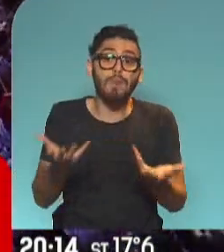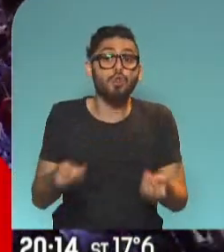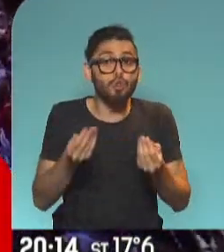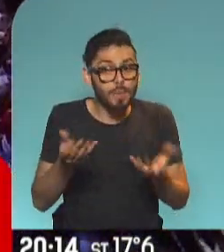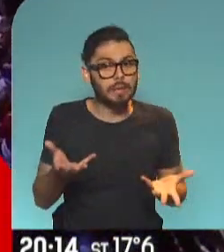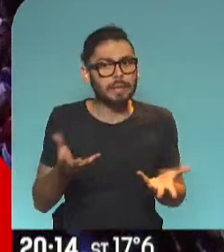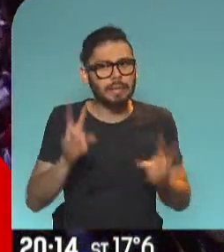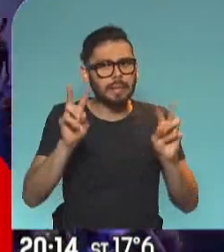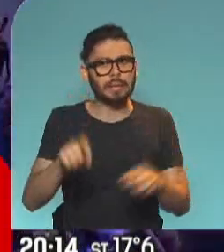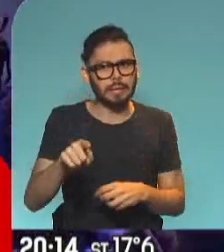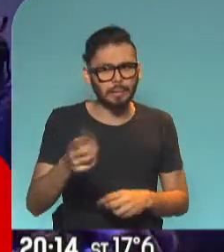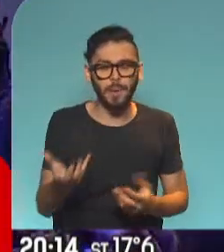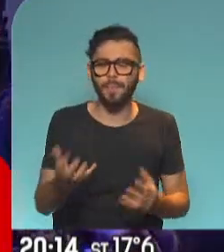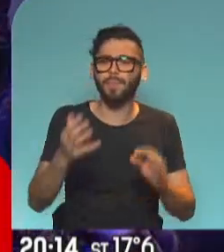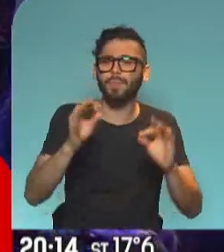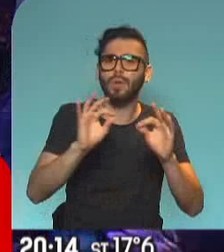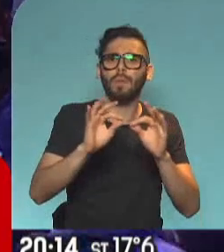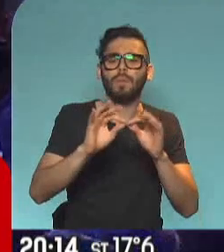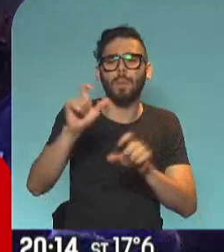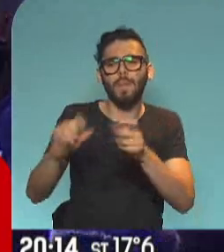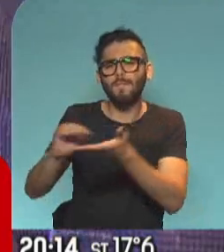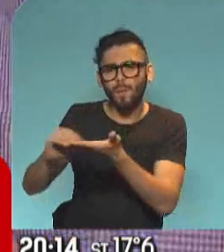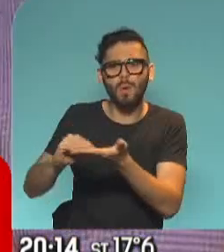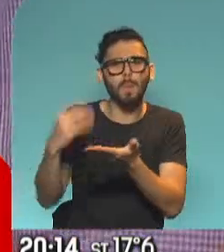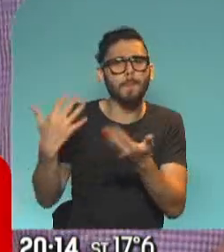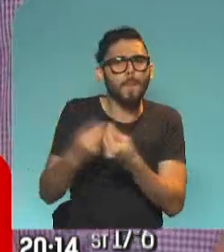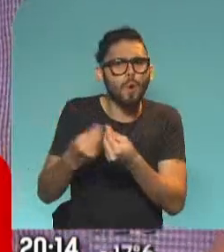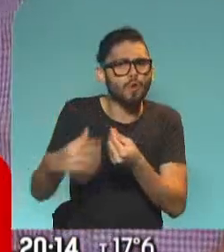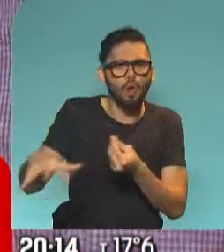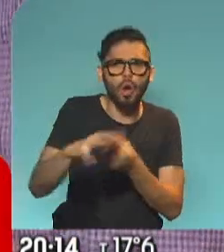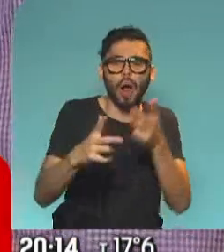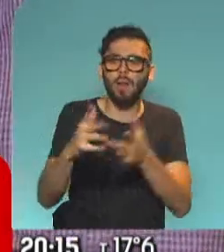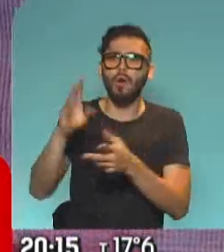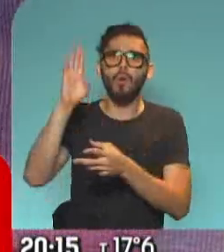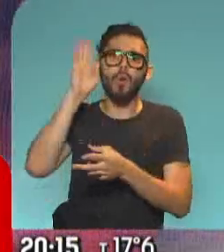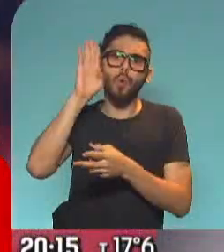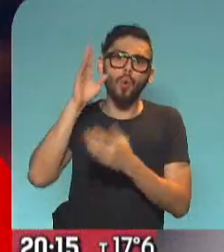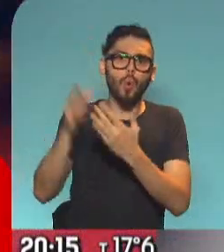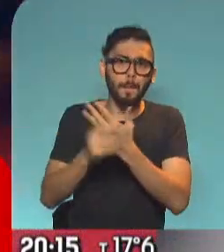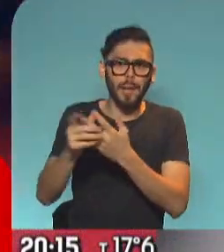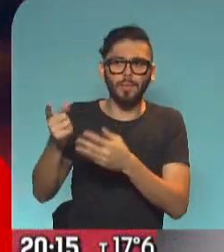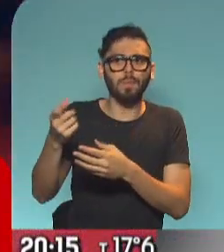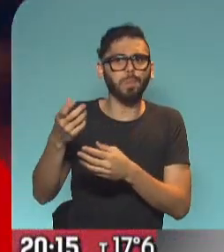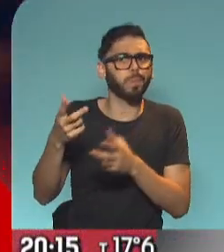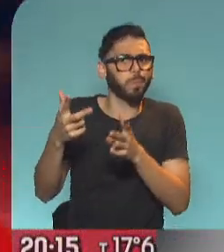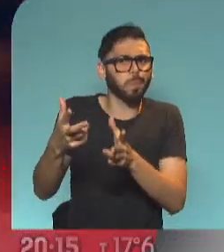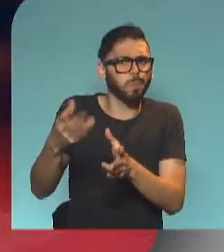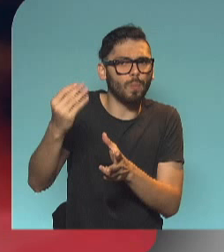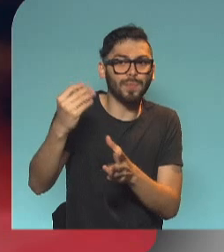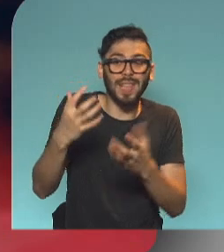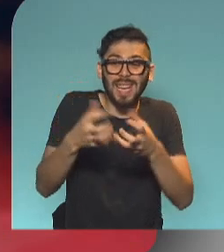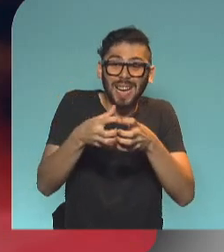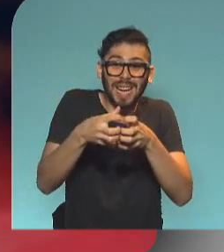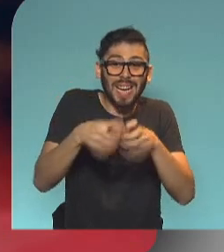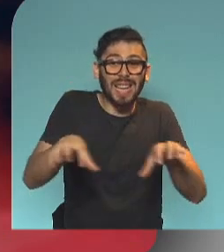pronto, ya se están escuchando varias frases de funcionarios. Martín Guzmán, que creo que en el Congreso y ya en distintas entrevistas, ha dicho la grieta es